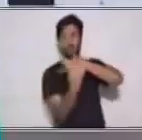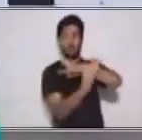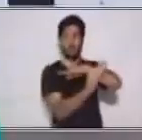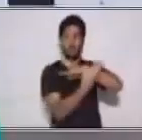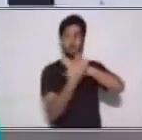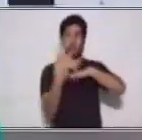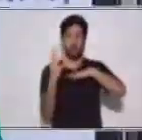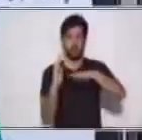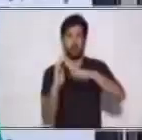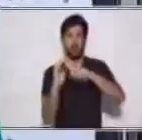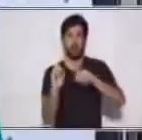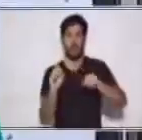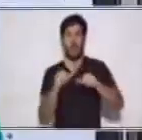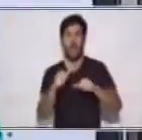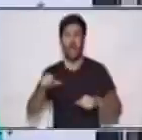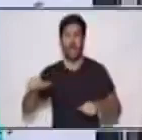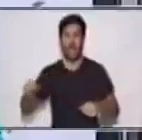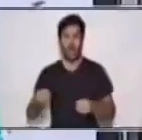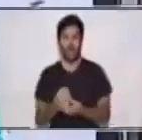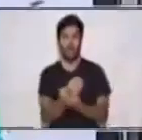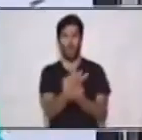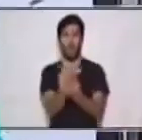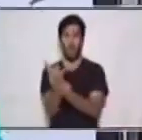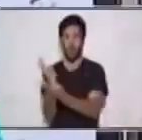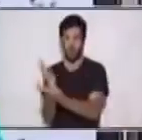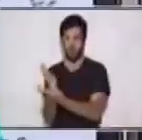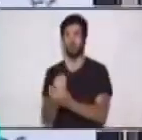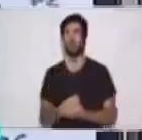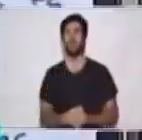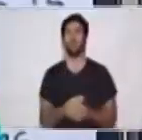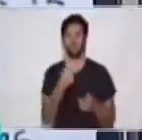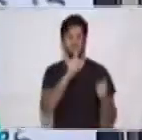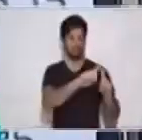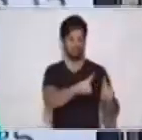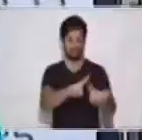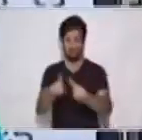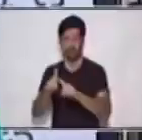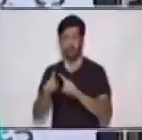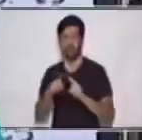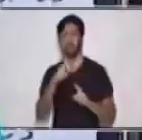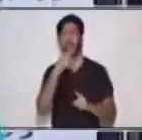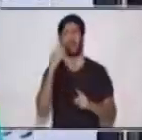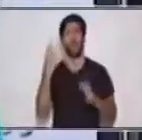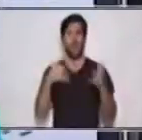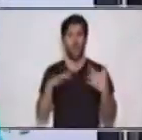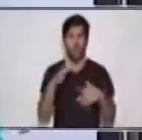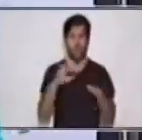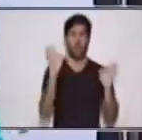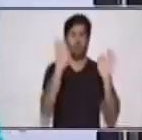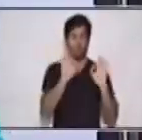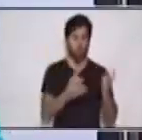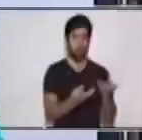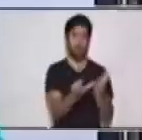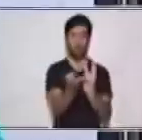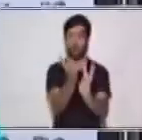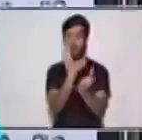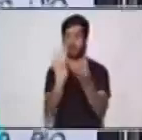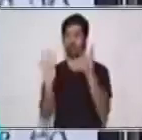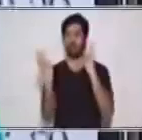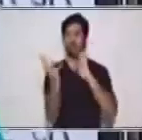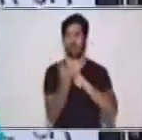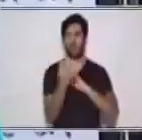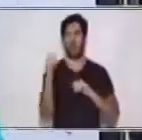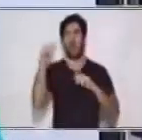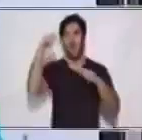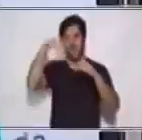kilómetros. Las numerosas especies de corales, de formas y colores variados, hacen espléndido el paisaje